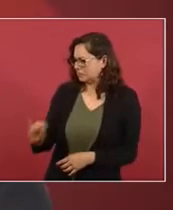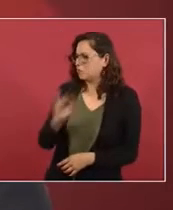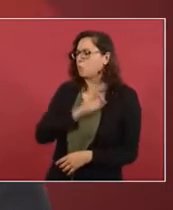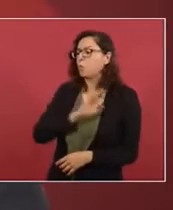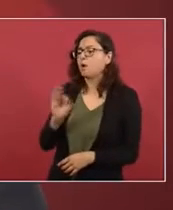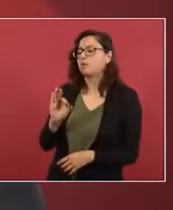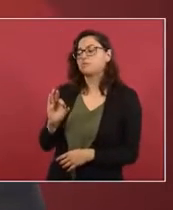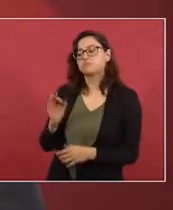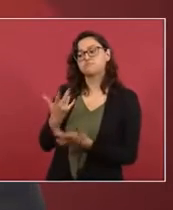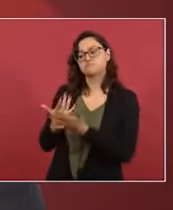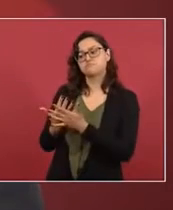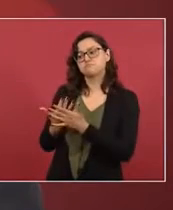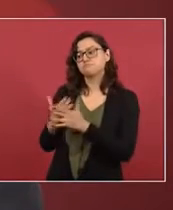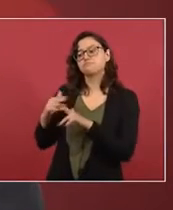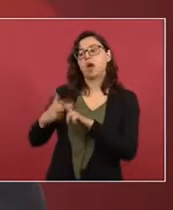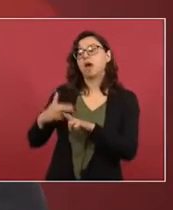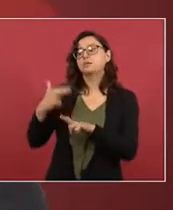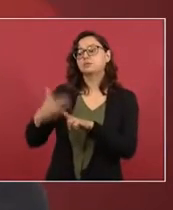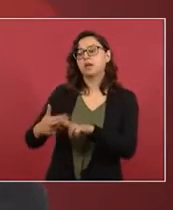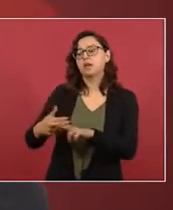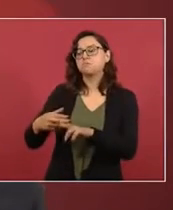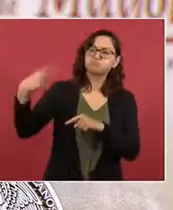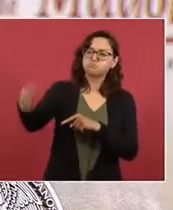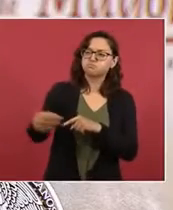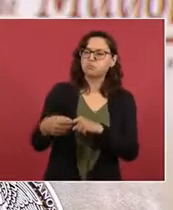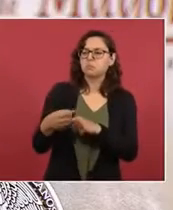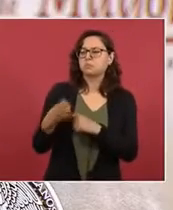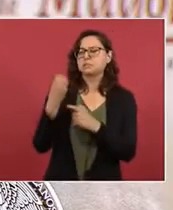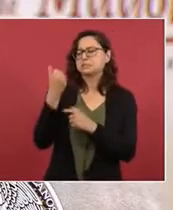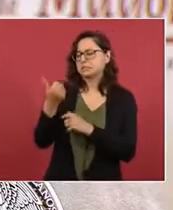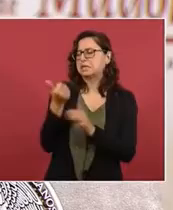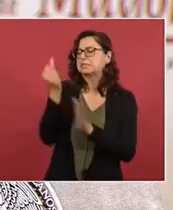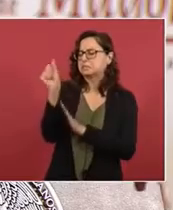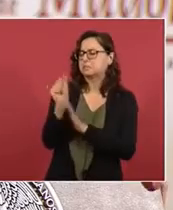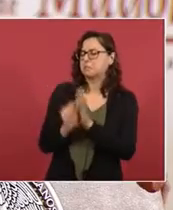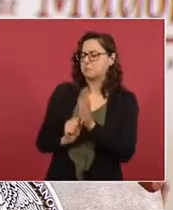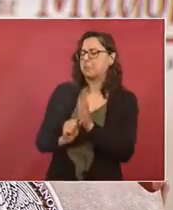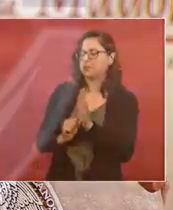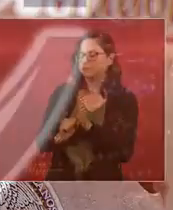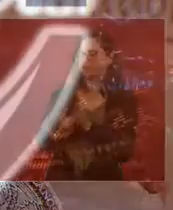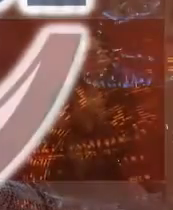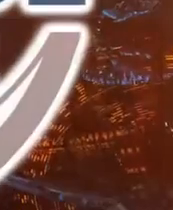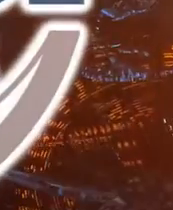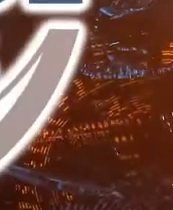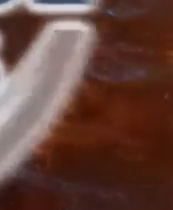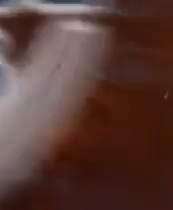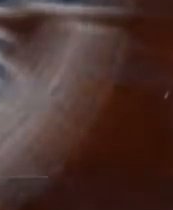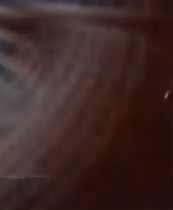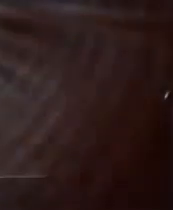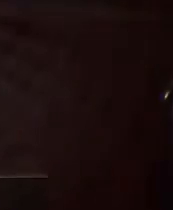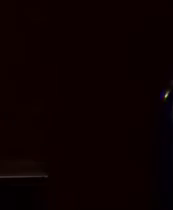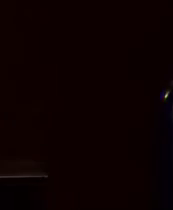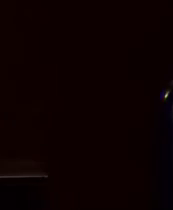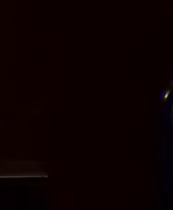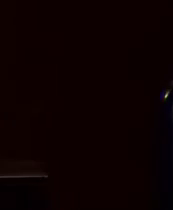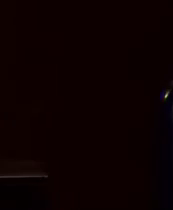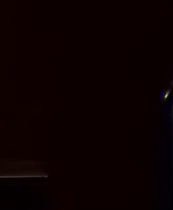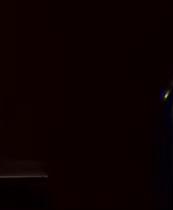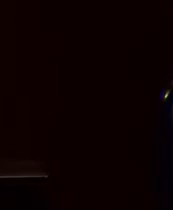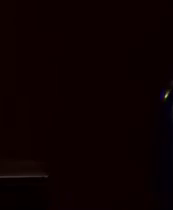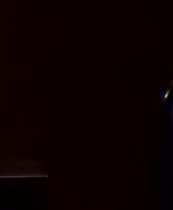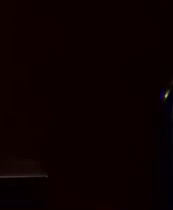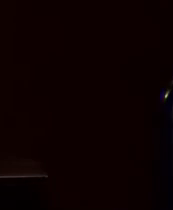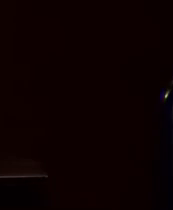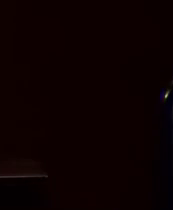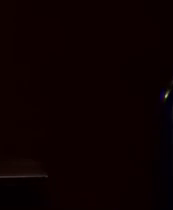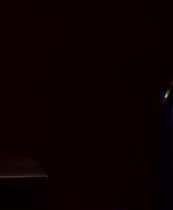en el segundo trimestre de 2022, obviamente después de la negociación de un contrato. Ellos no pueden decirse